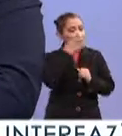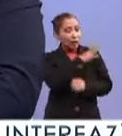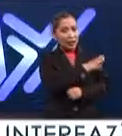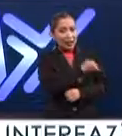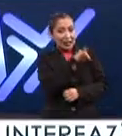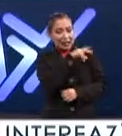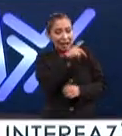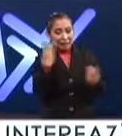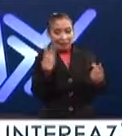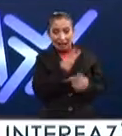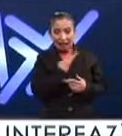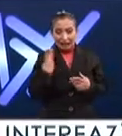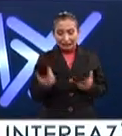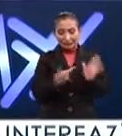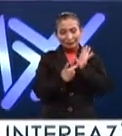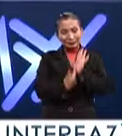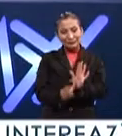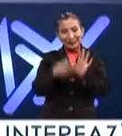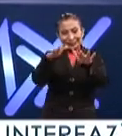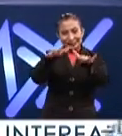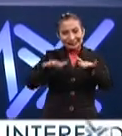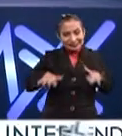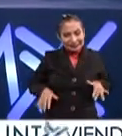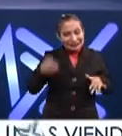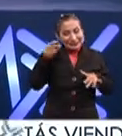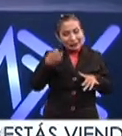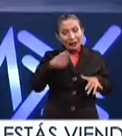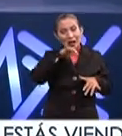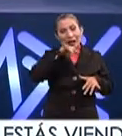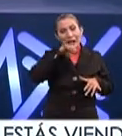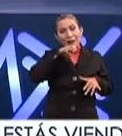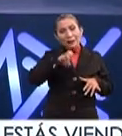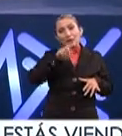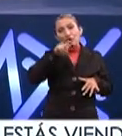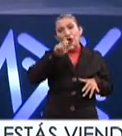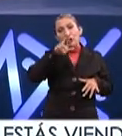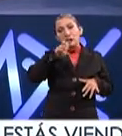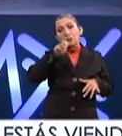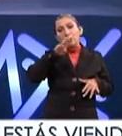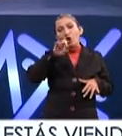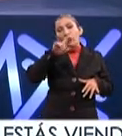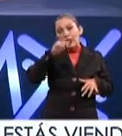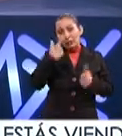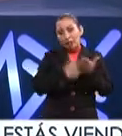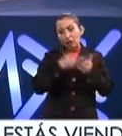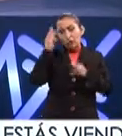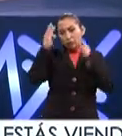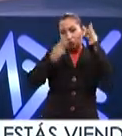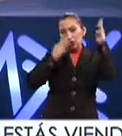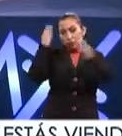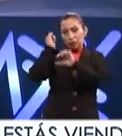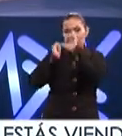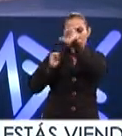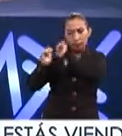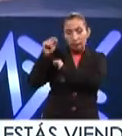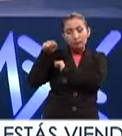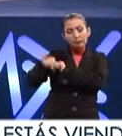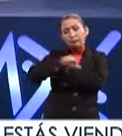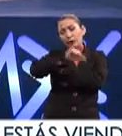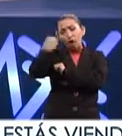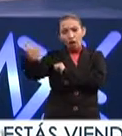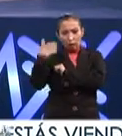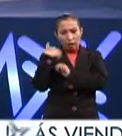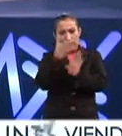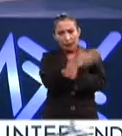general del INEA, en el foro de Jaime Torres Bodet, ahí en el Museo de Antropología, porque junto con el otro